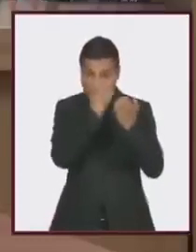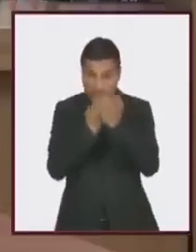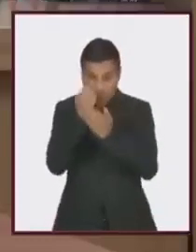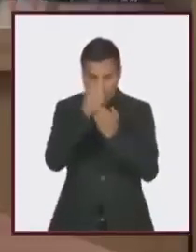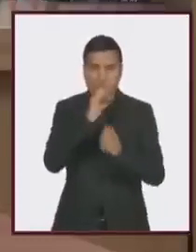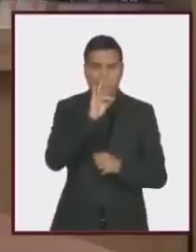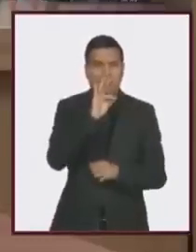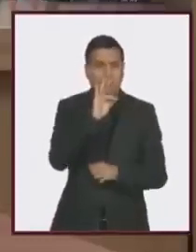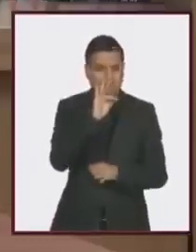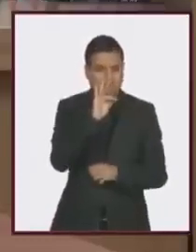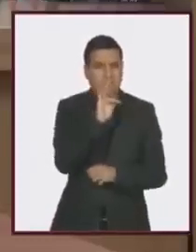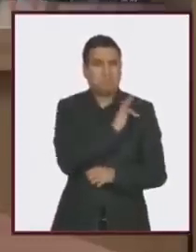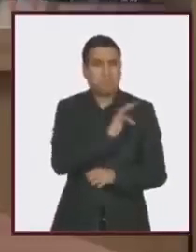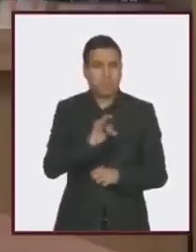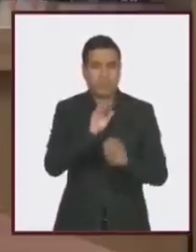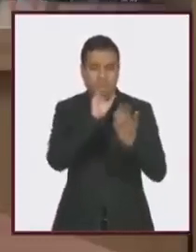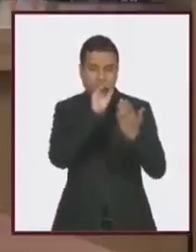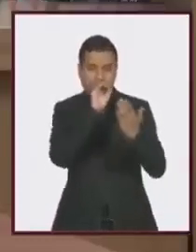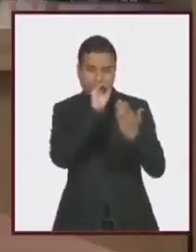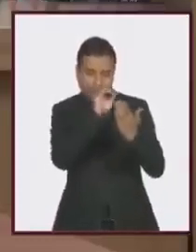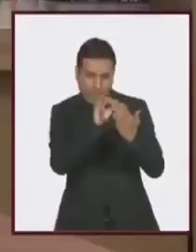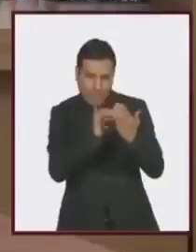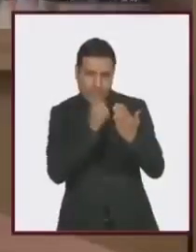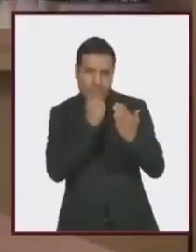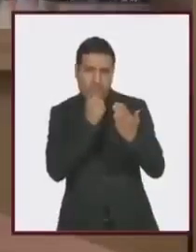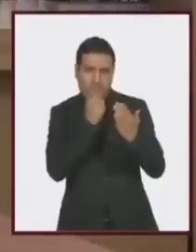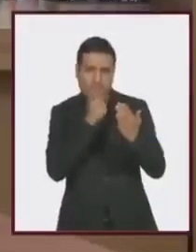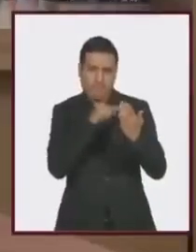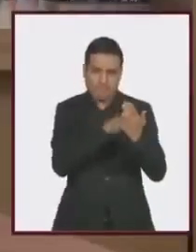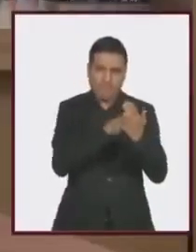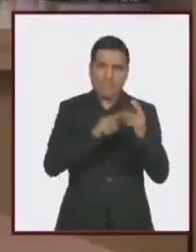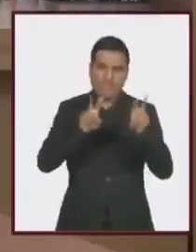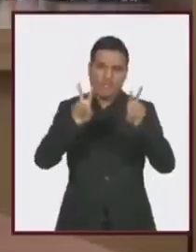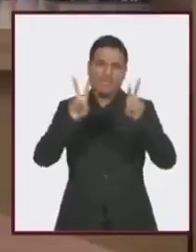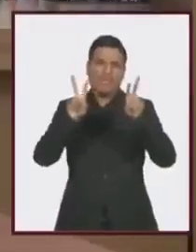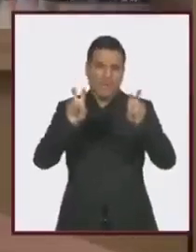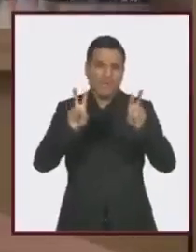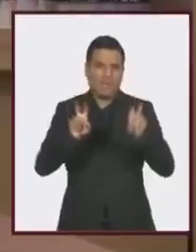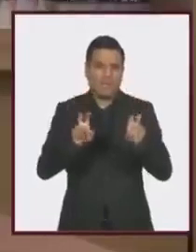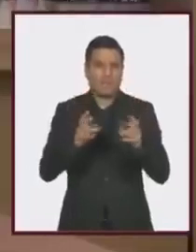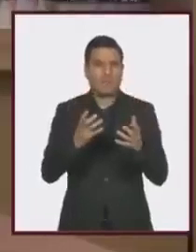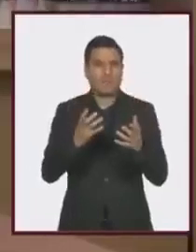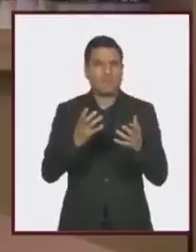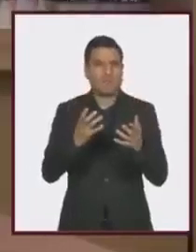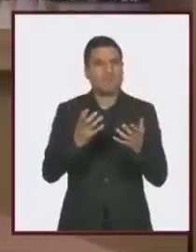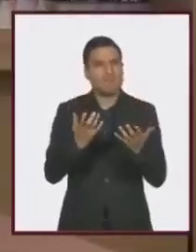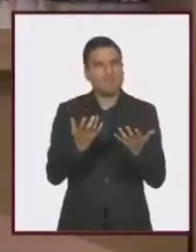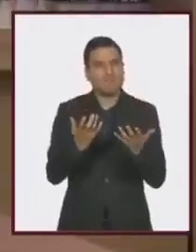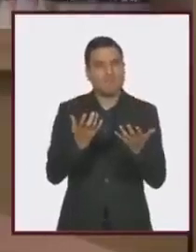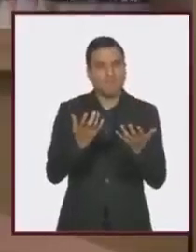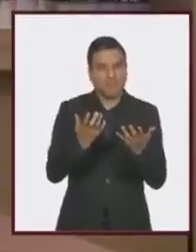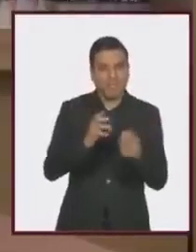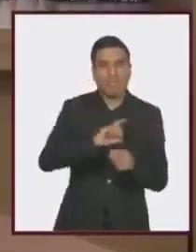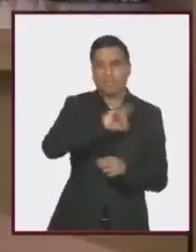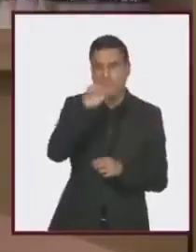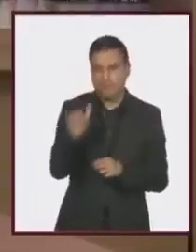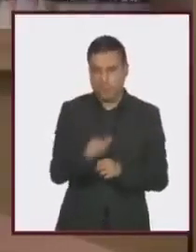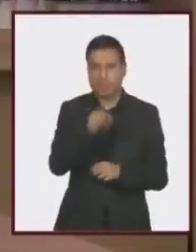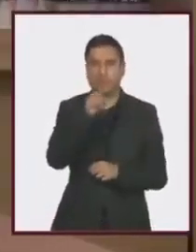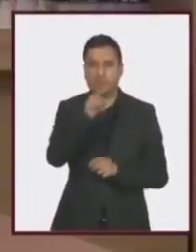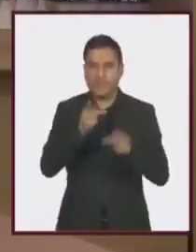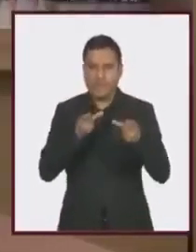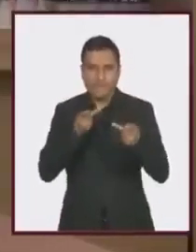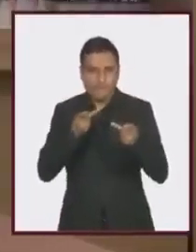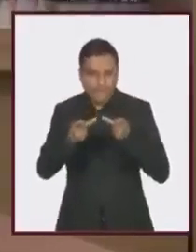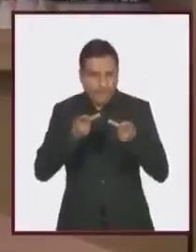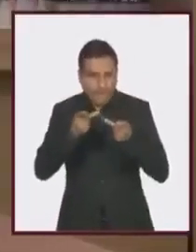de vinculación de los contenidos que nos permitan posteriormente ya en la planeación didáctica trabajar